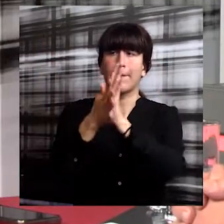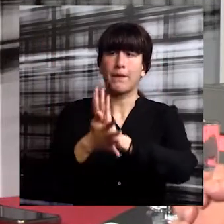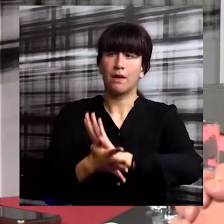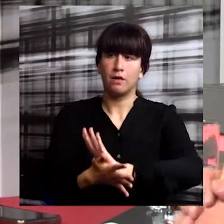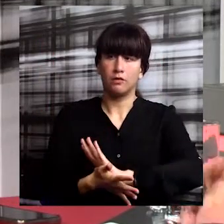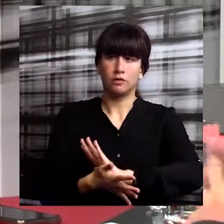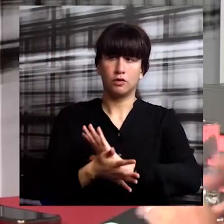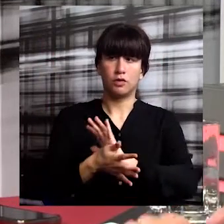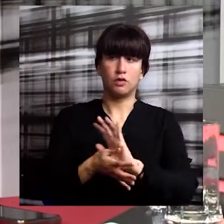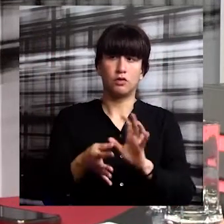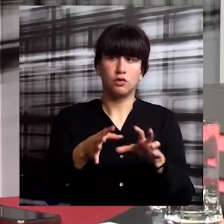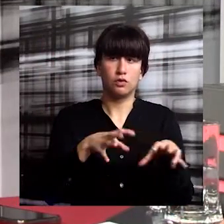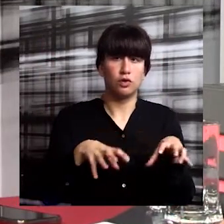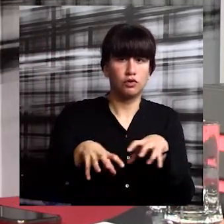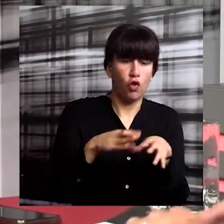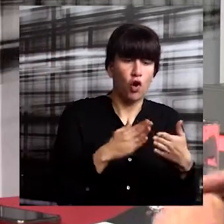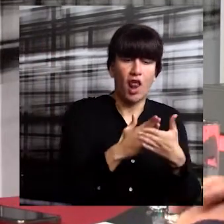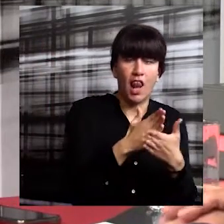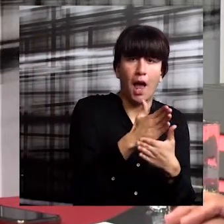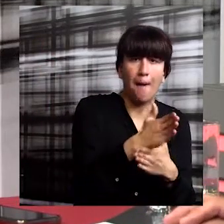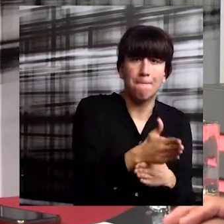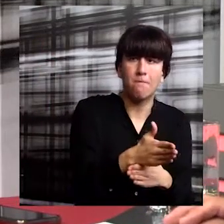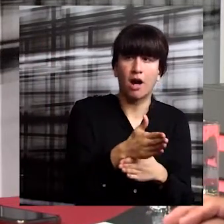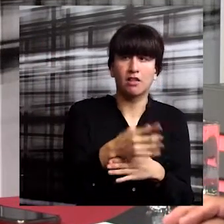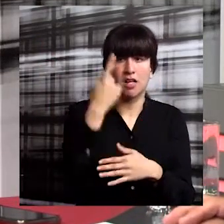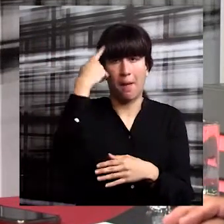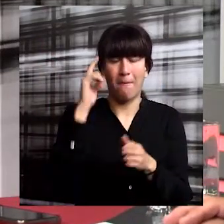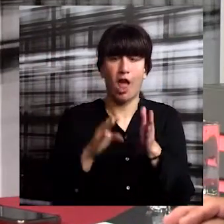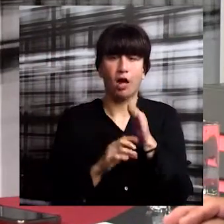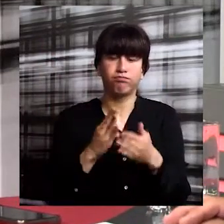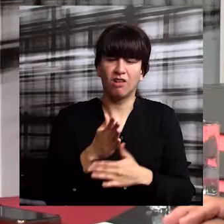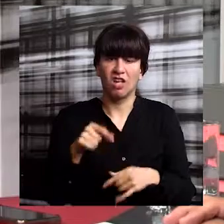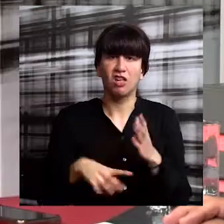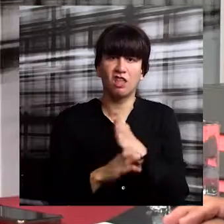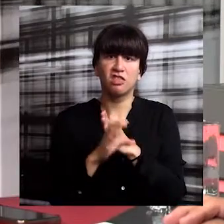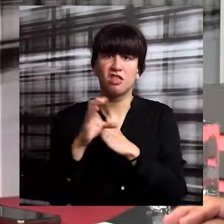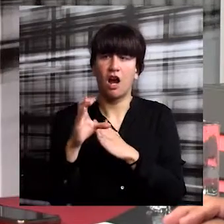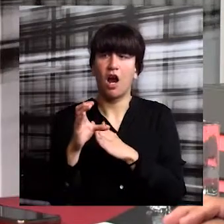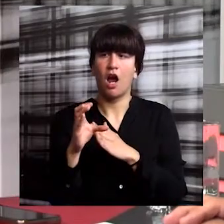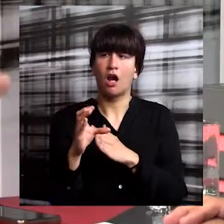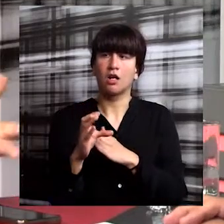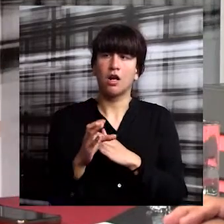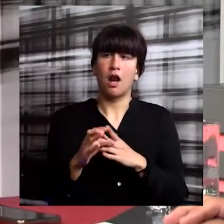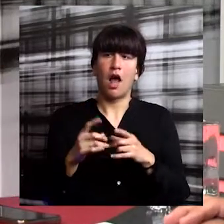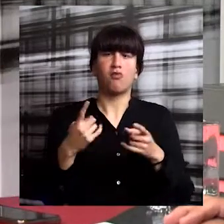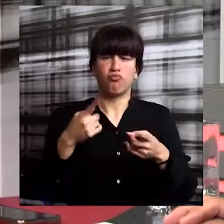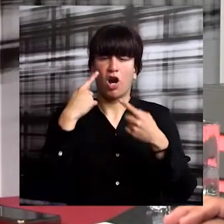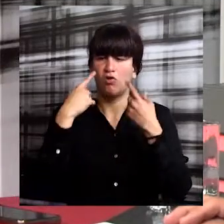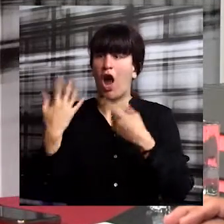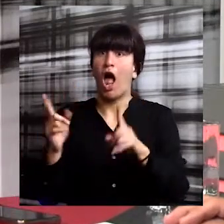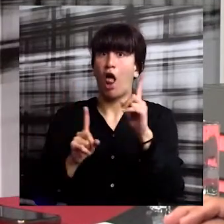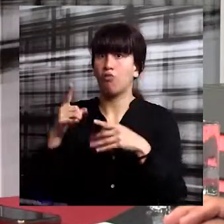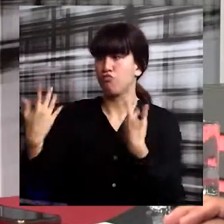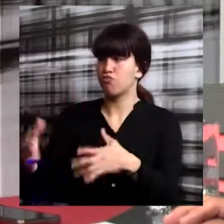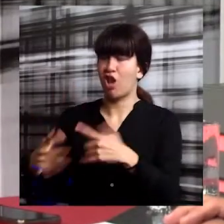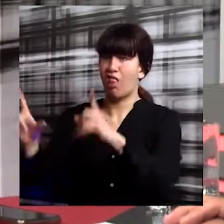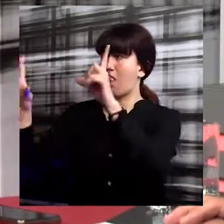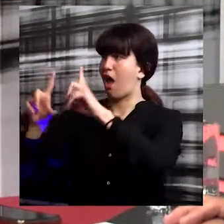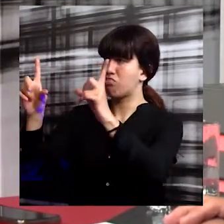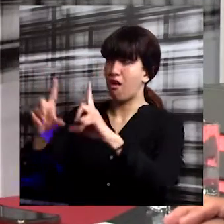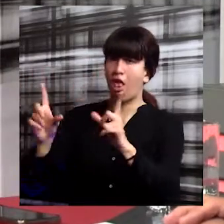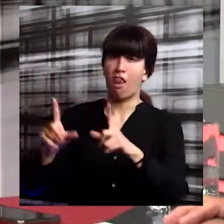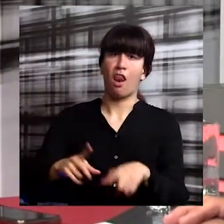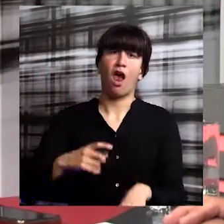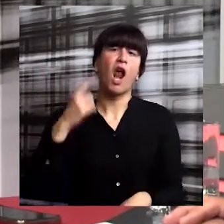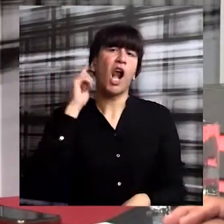los caballitos se están poniendo en la partida para iniciar esta carrera, y muchos están a través de la prensa, los medios de comunicación, las radios, en